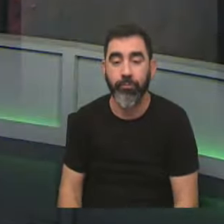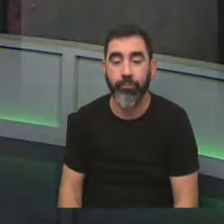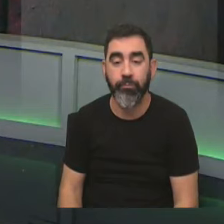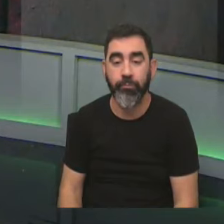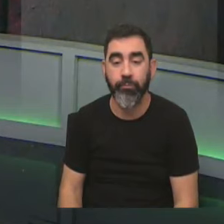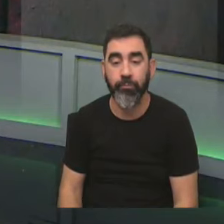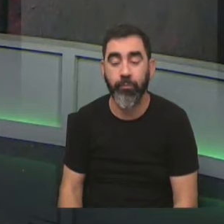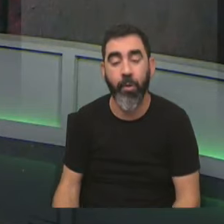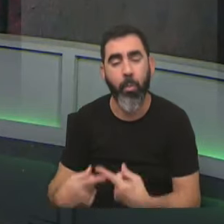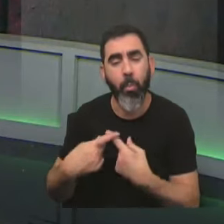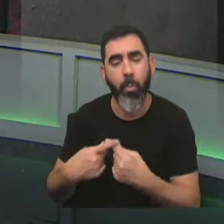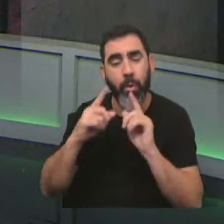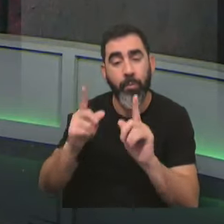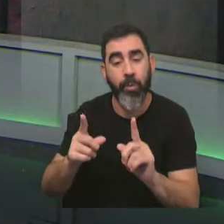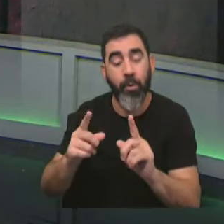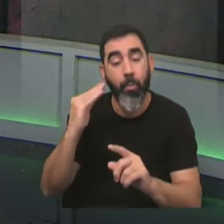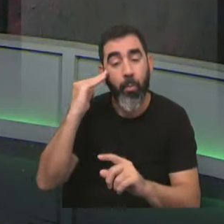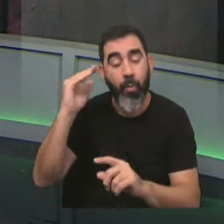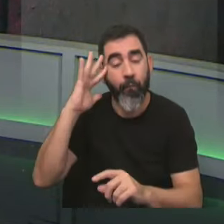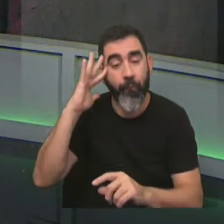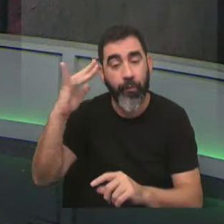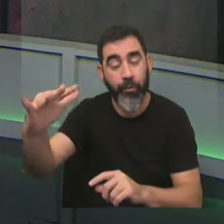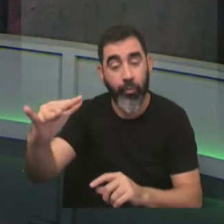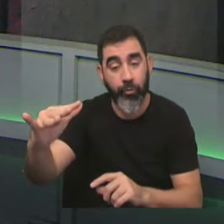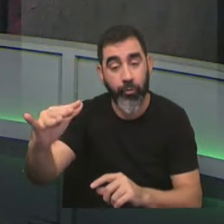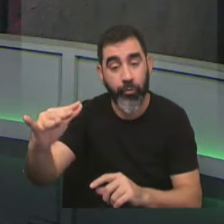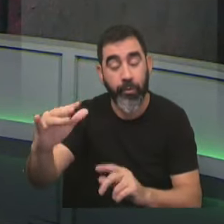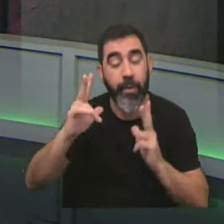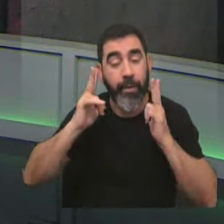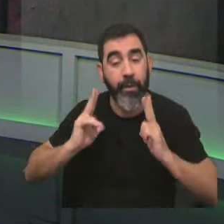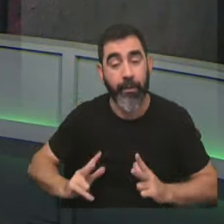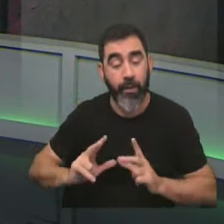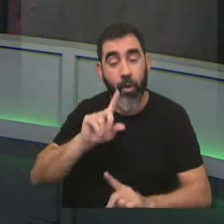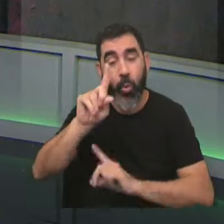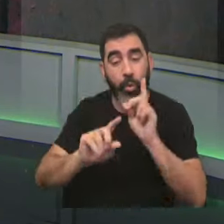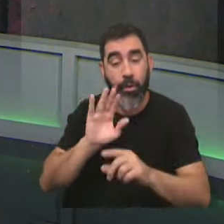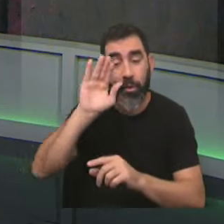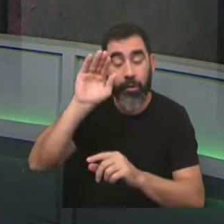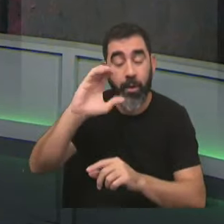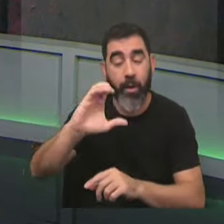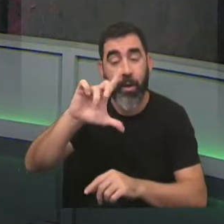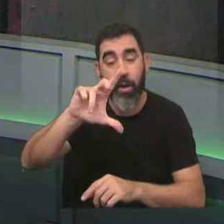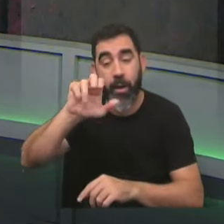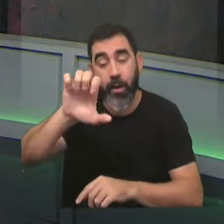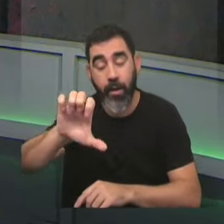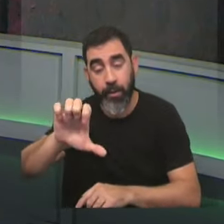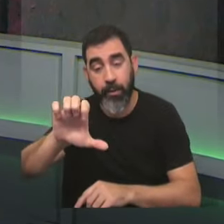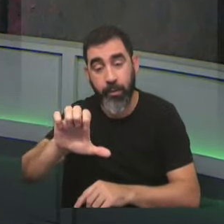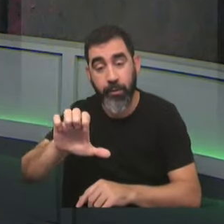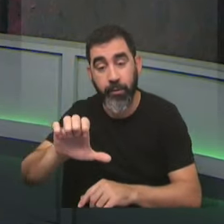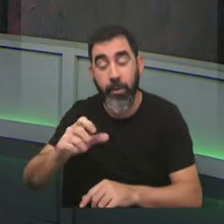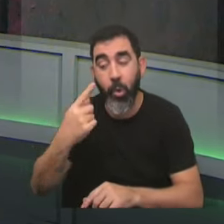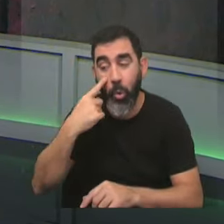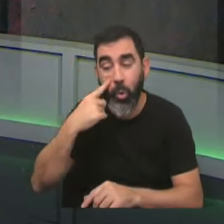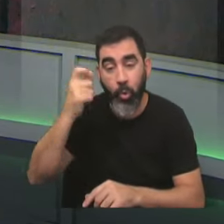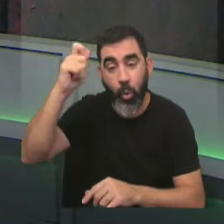esta polémica también intervino el profesor de filosofía y docente de ética de la universidad clae hablamos de Pablo Romero que tras conocer